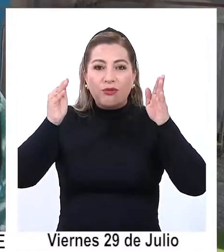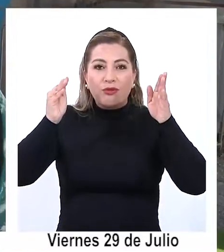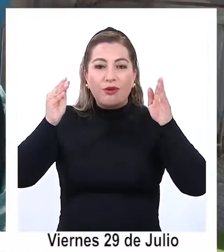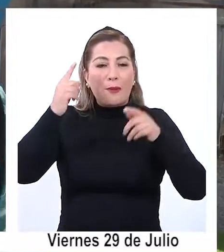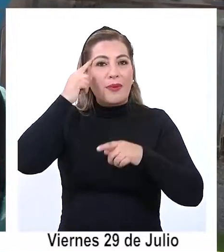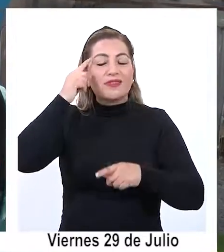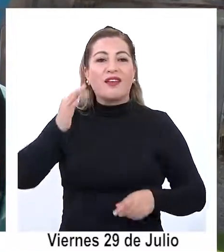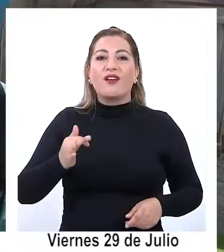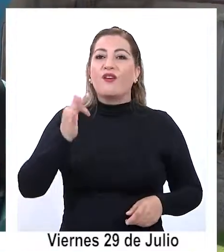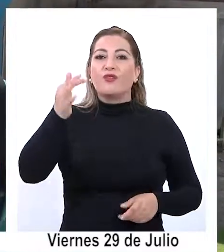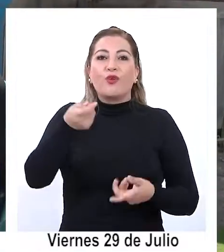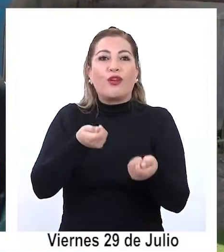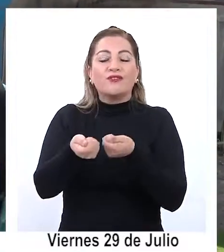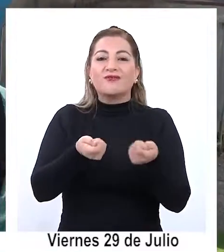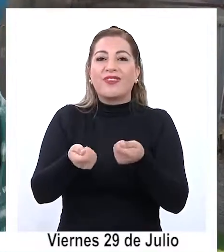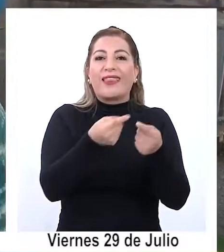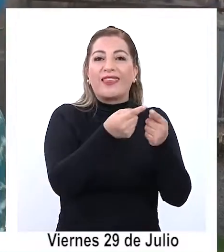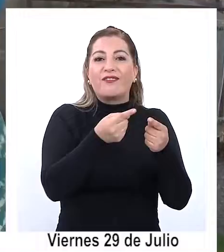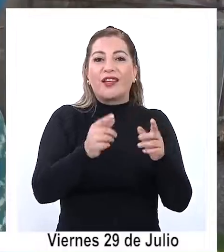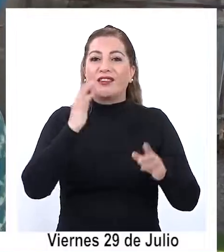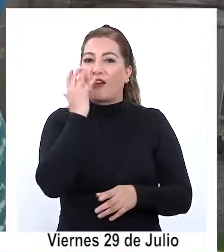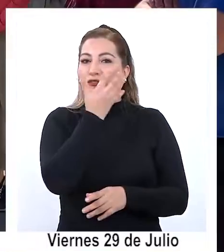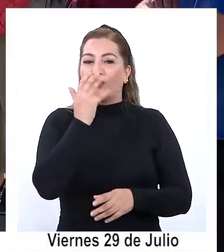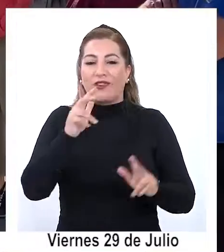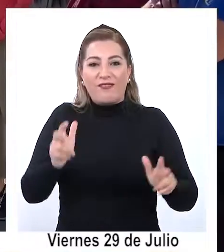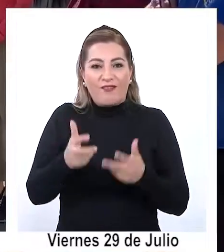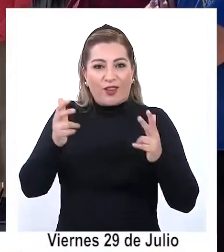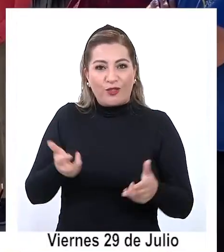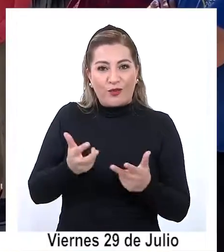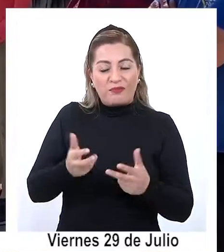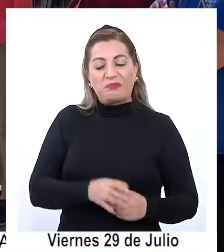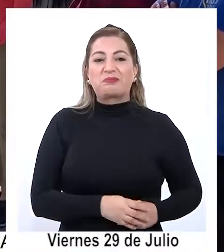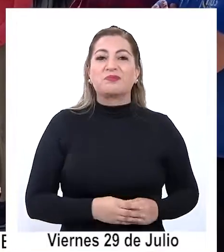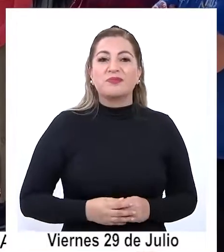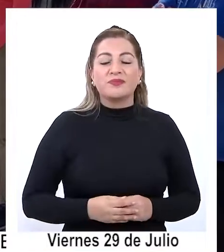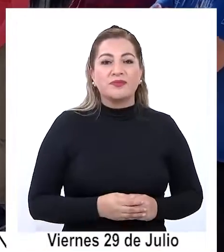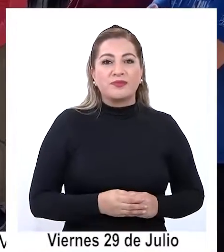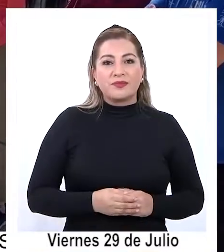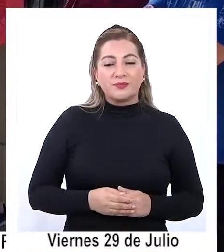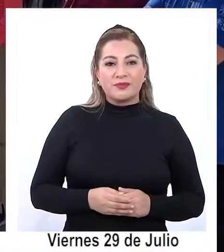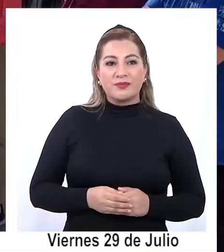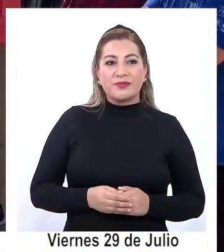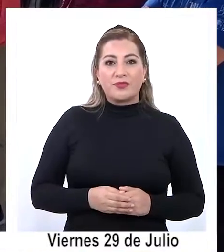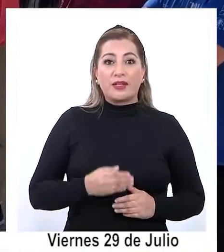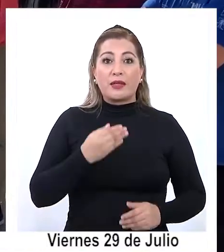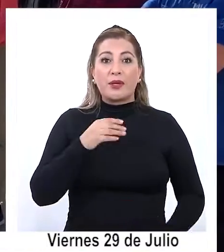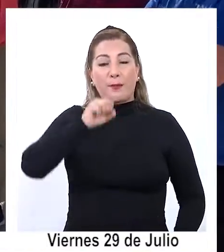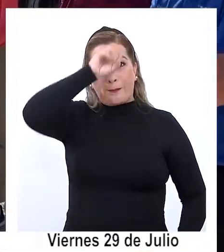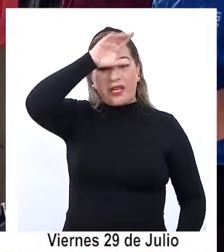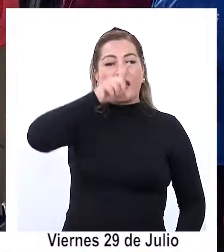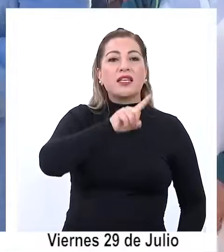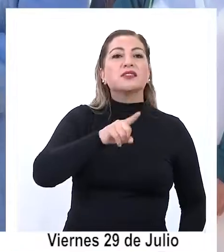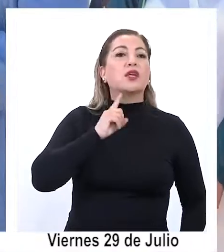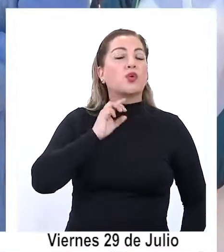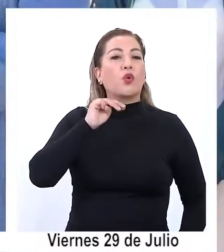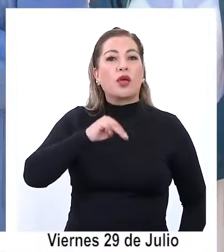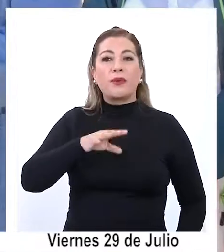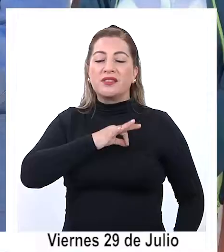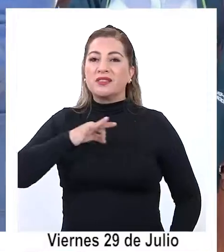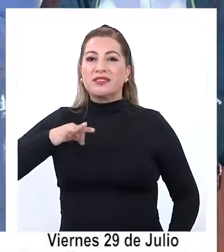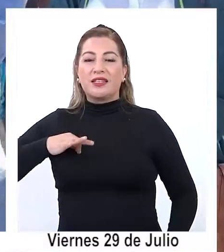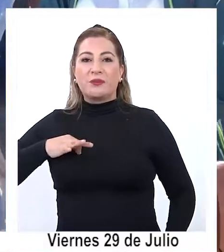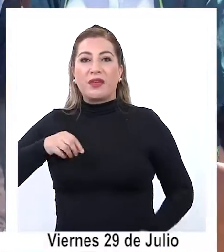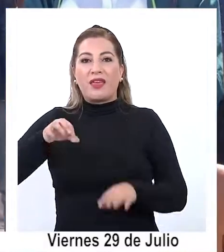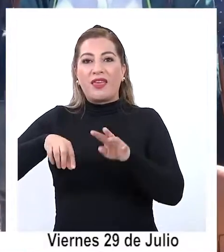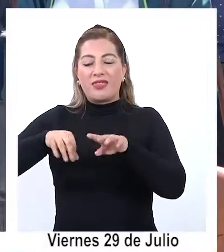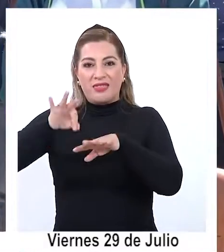el mercado de diferentes frutas y hortalizas. Así también, entre SQM y la Seremi de Agricultura de